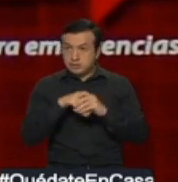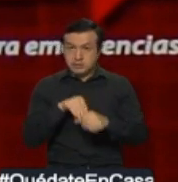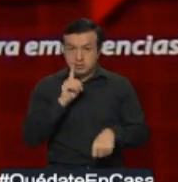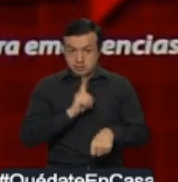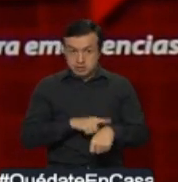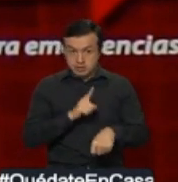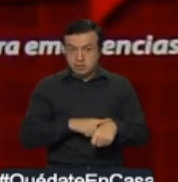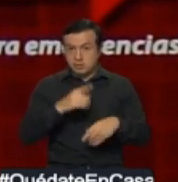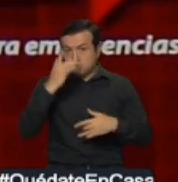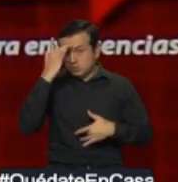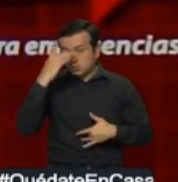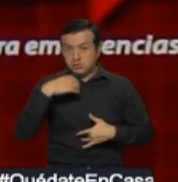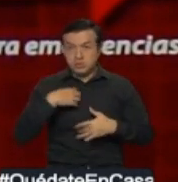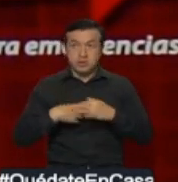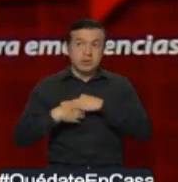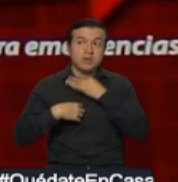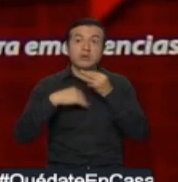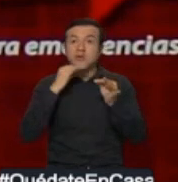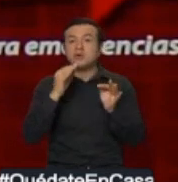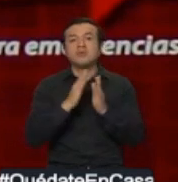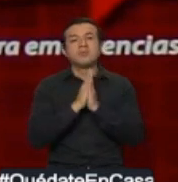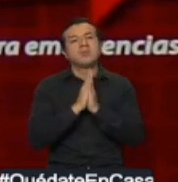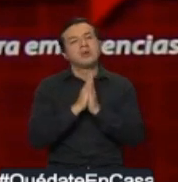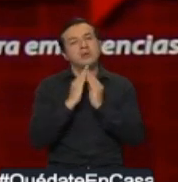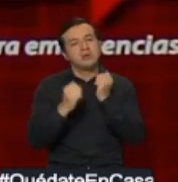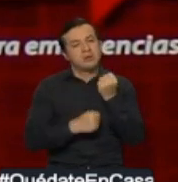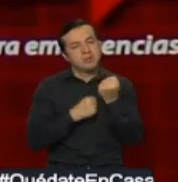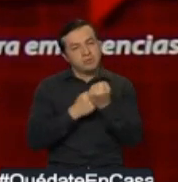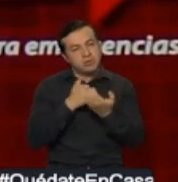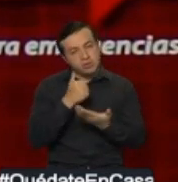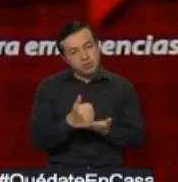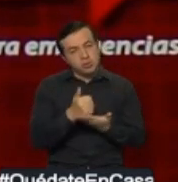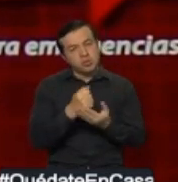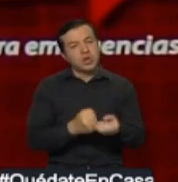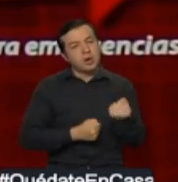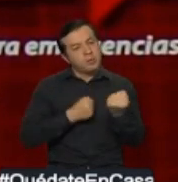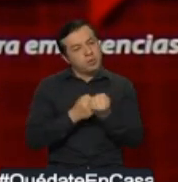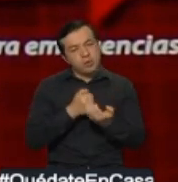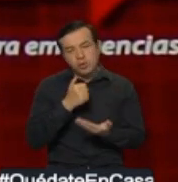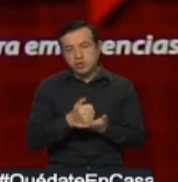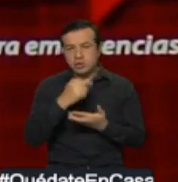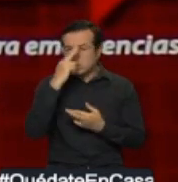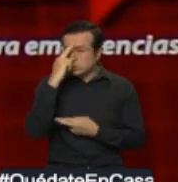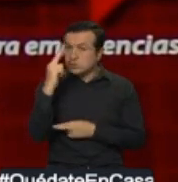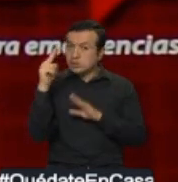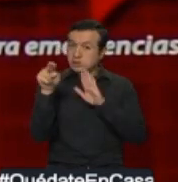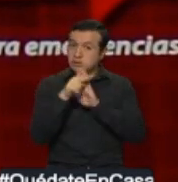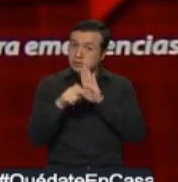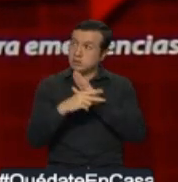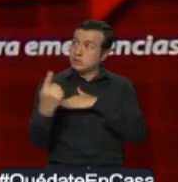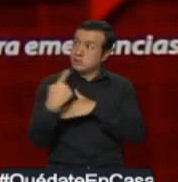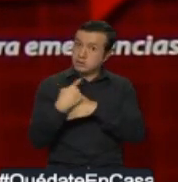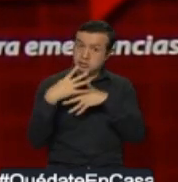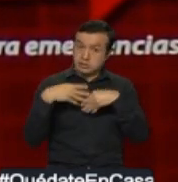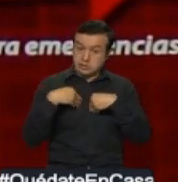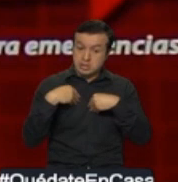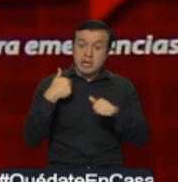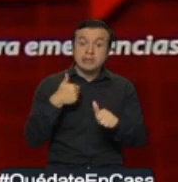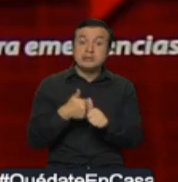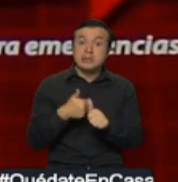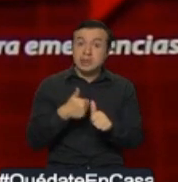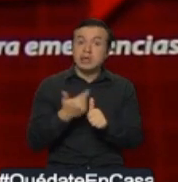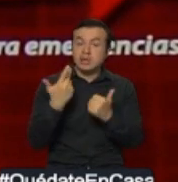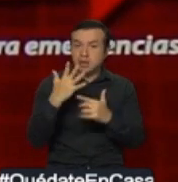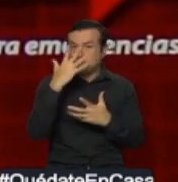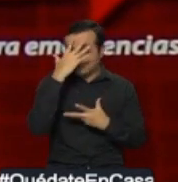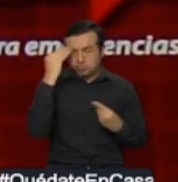de incubación del virus. Pongamos de nuestra parte, colaboremos con estas medidas y vamos a ver resultados porque el